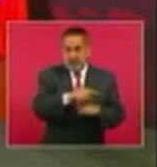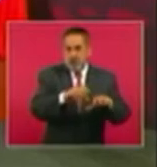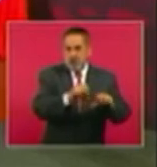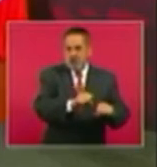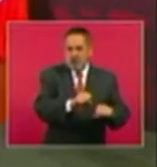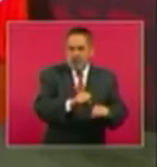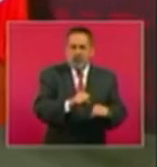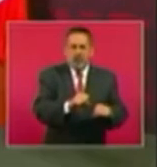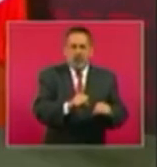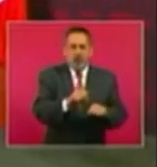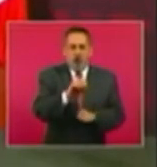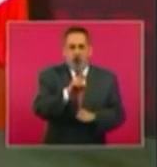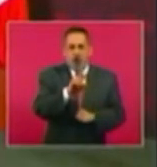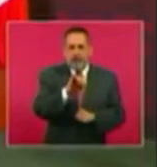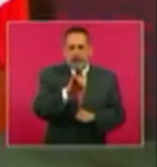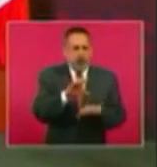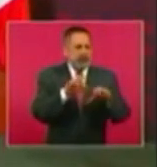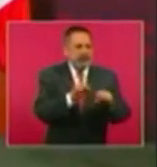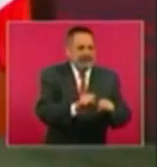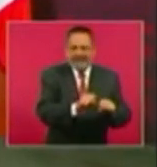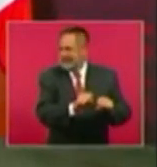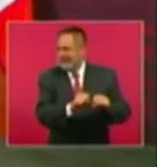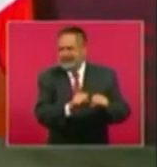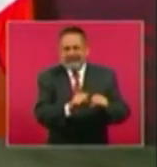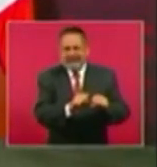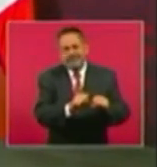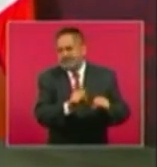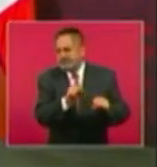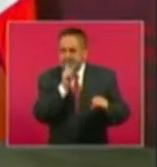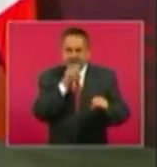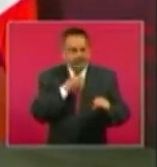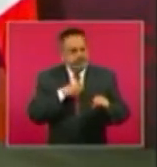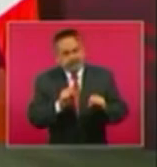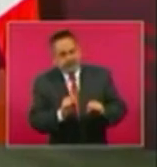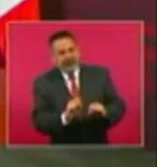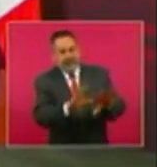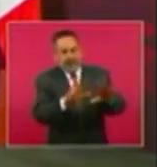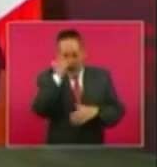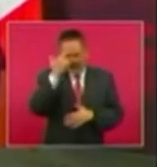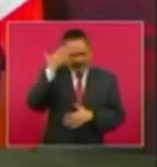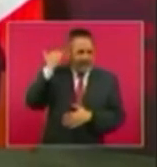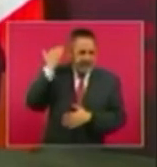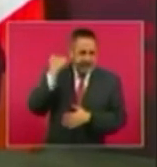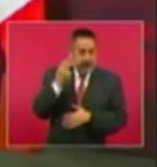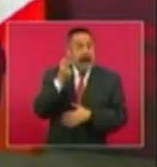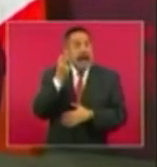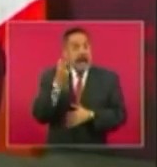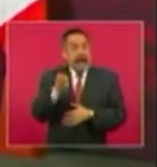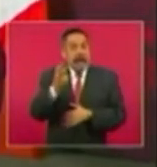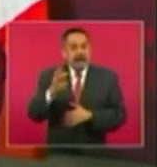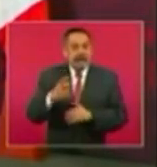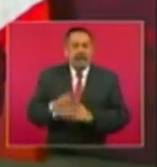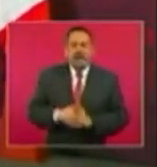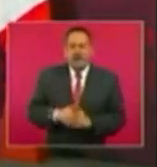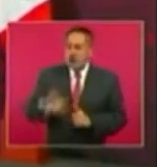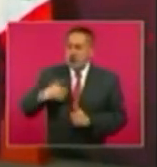surgir en el día de el lunes, a partir del lunes, que es donde se tiene previsto precisamente que comiencen estos actos tanto protocolares,